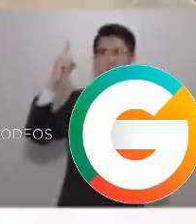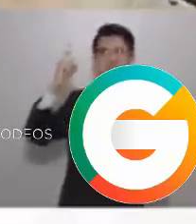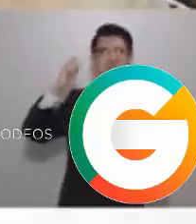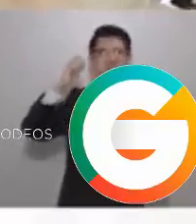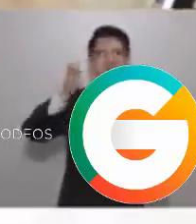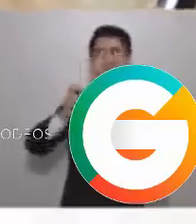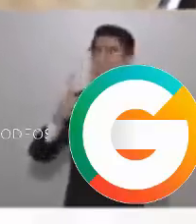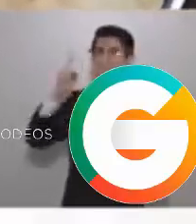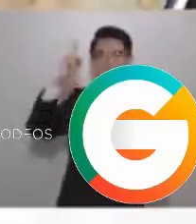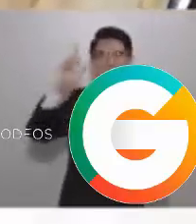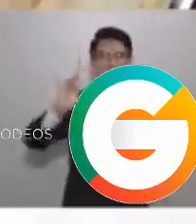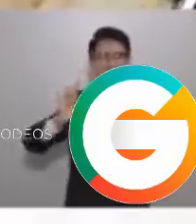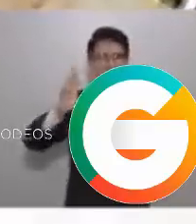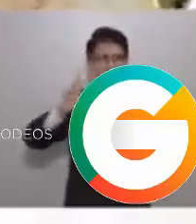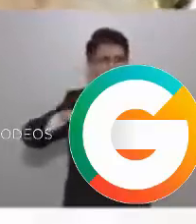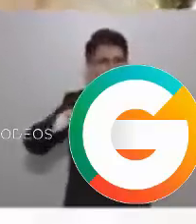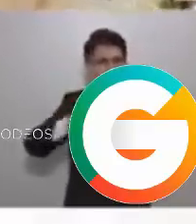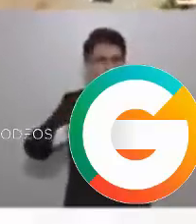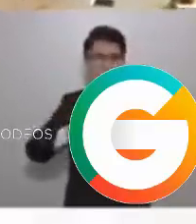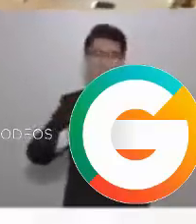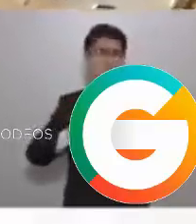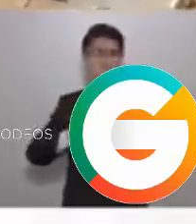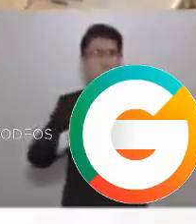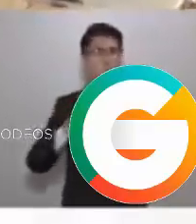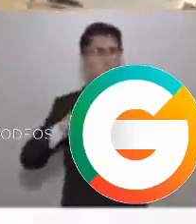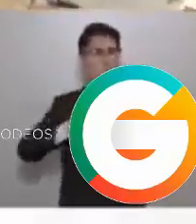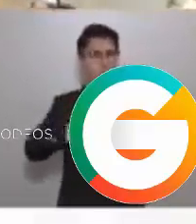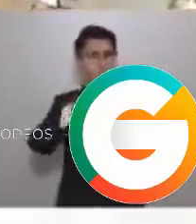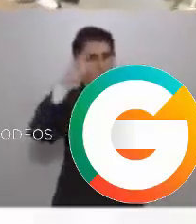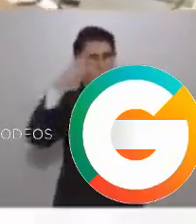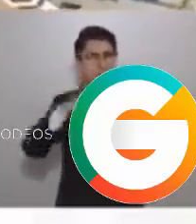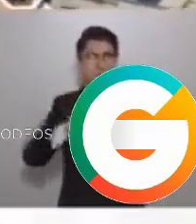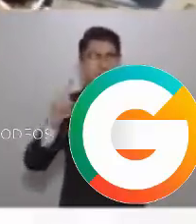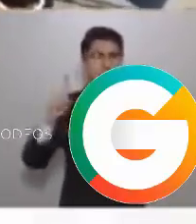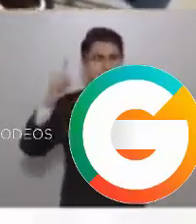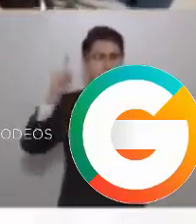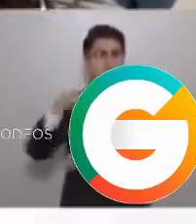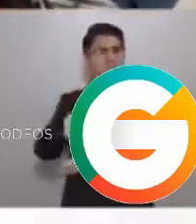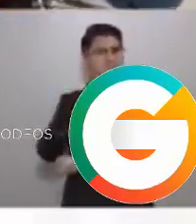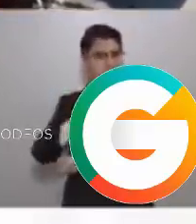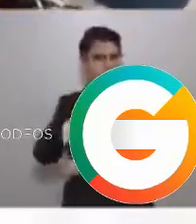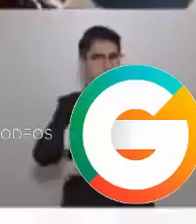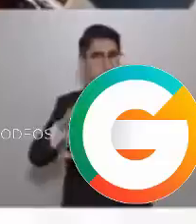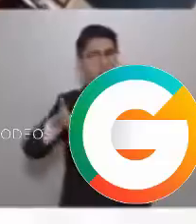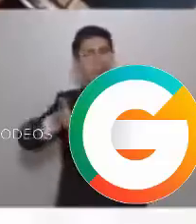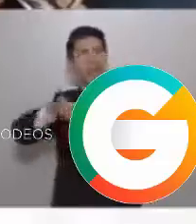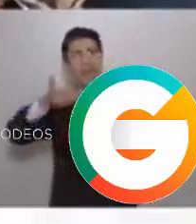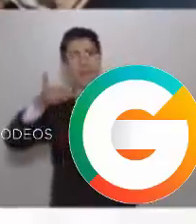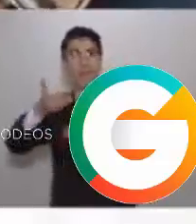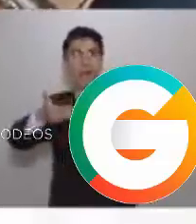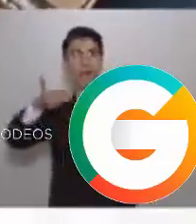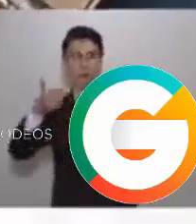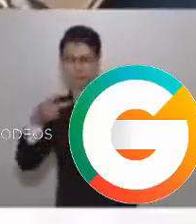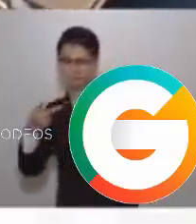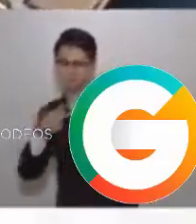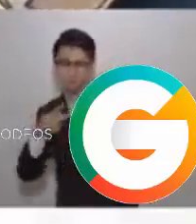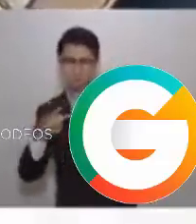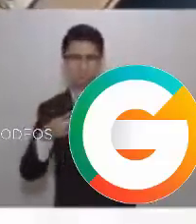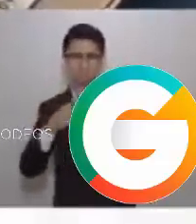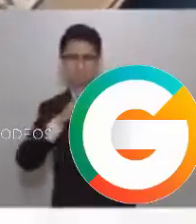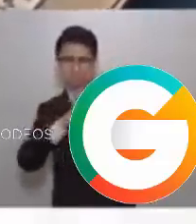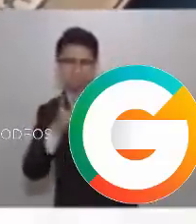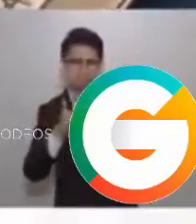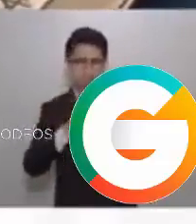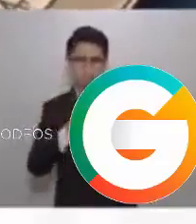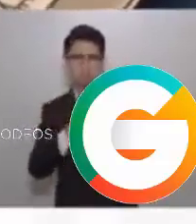comportamiento en avance en el cual podemos decir que todavía es importante, pero las cifras son mucho menos negativas que los últimos